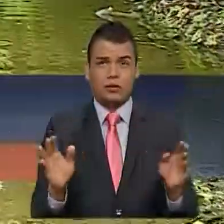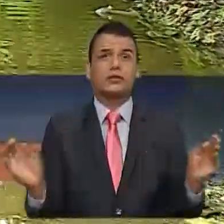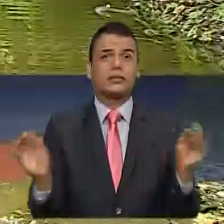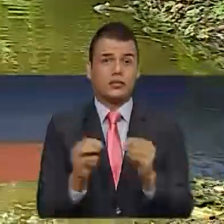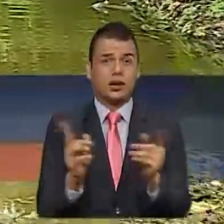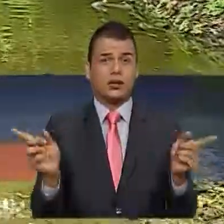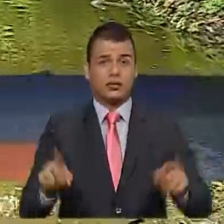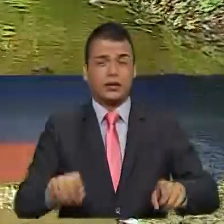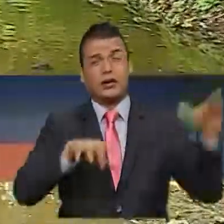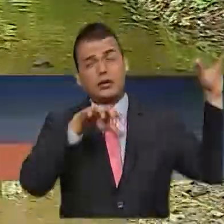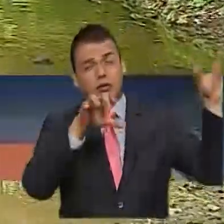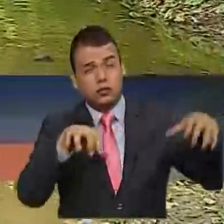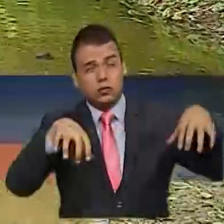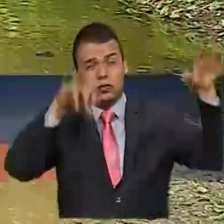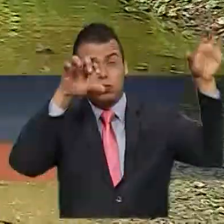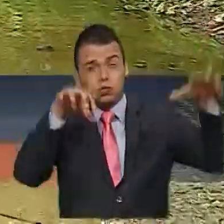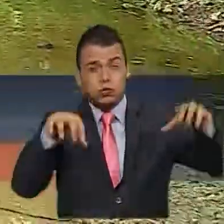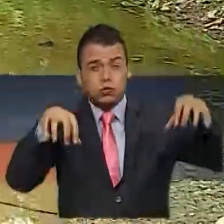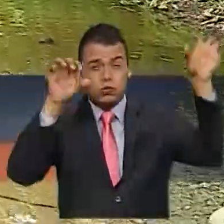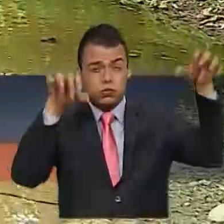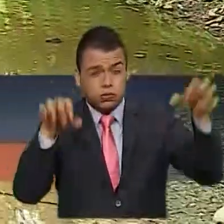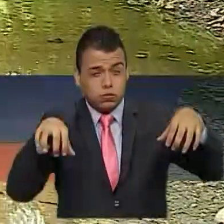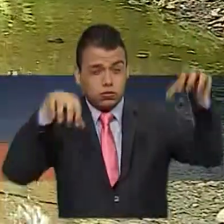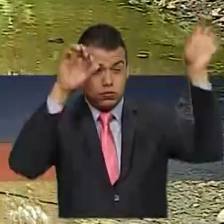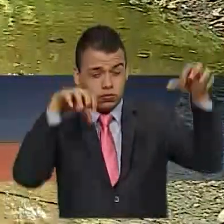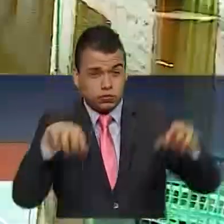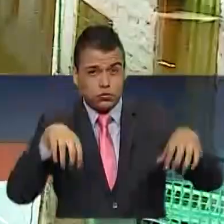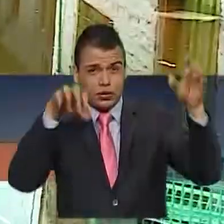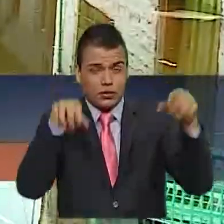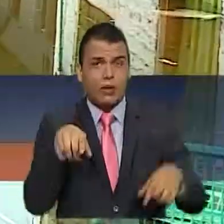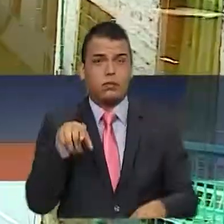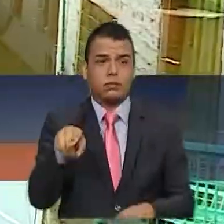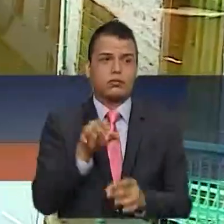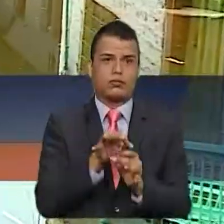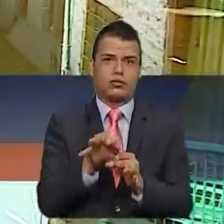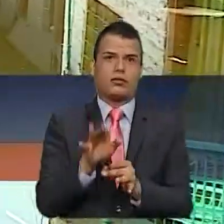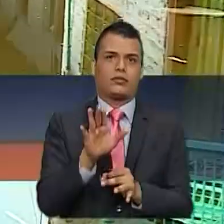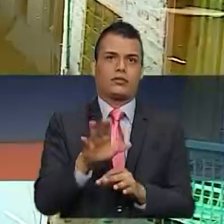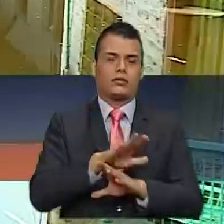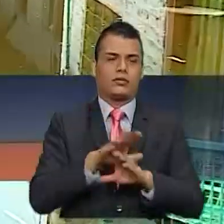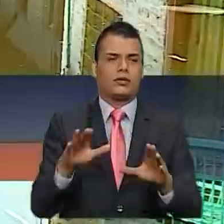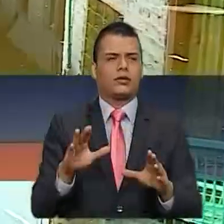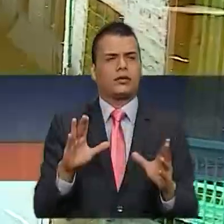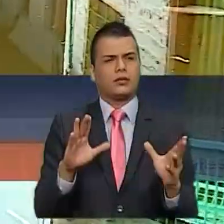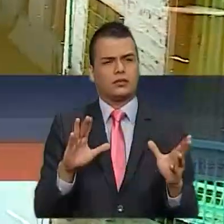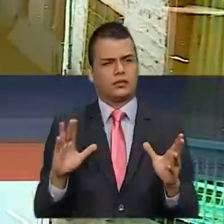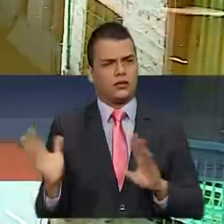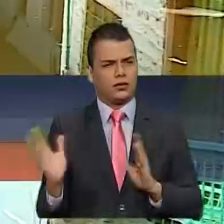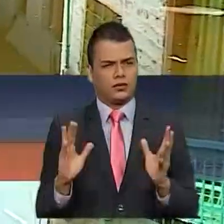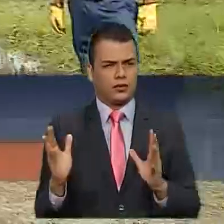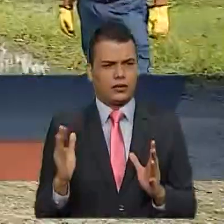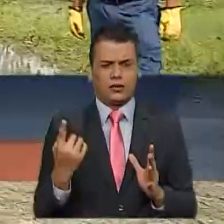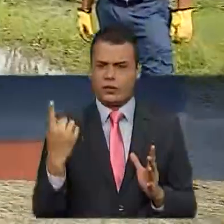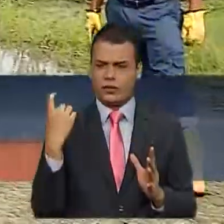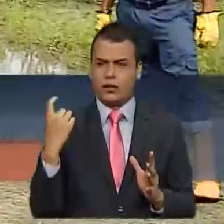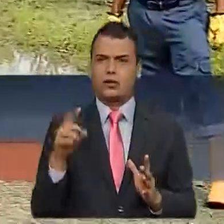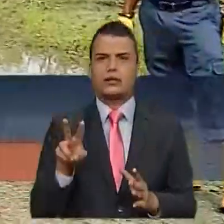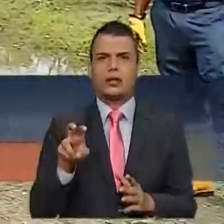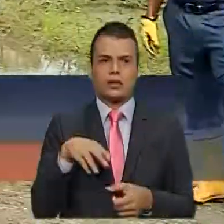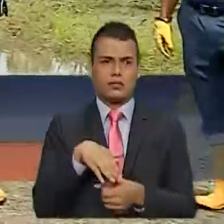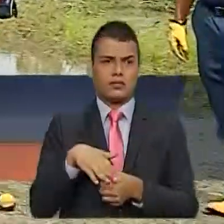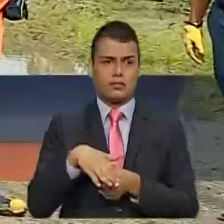Fuertes lluvias que han se han presentado en el en el municipio entonces tienen alrededor tuvieron ayer alrededor de siete barrios